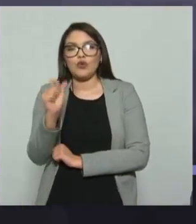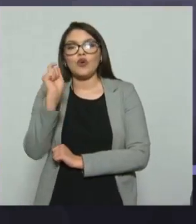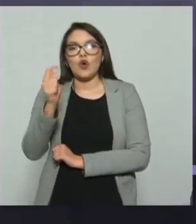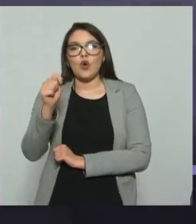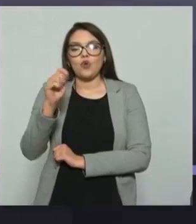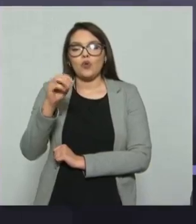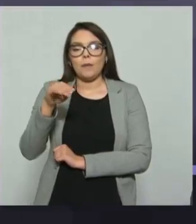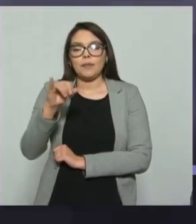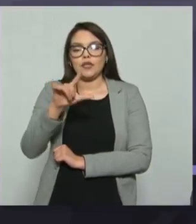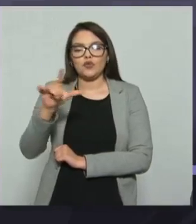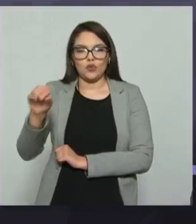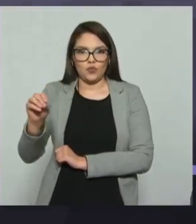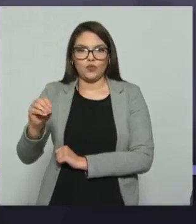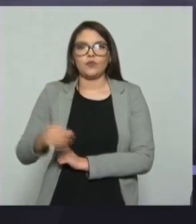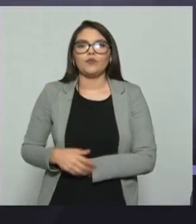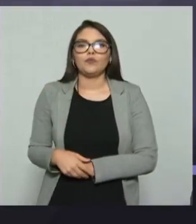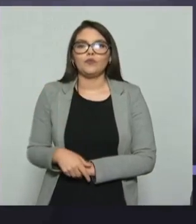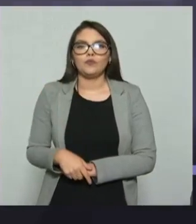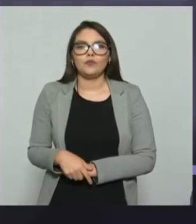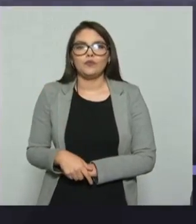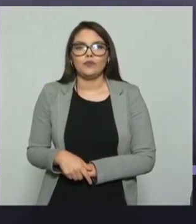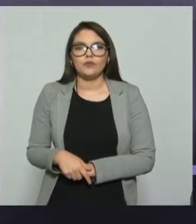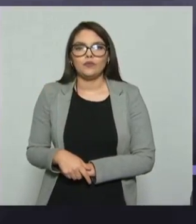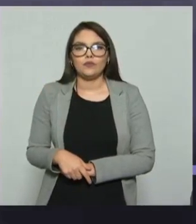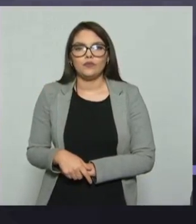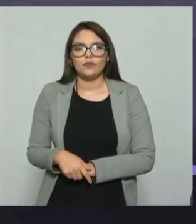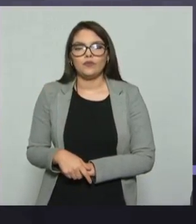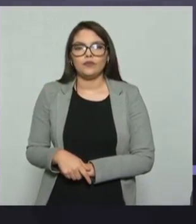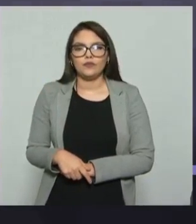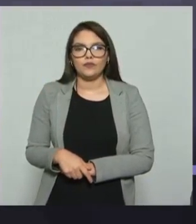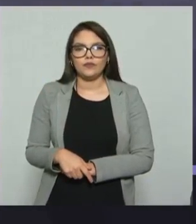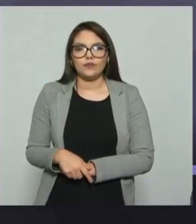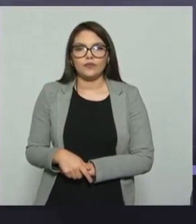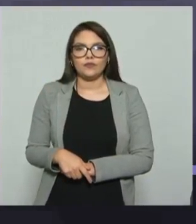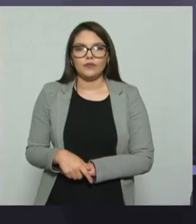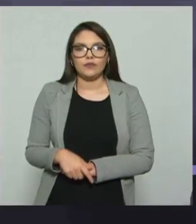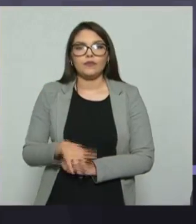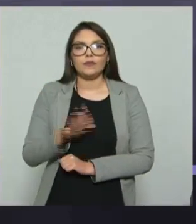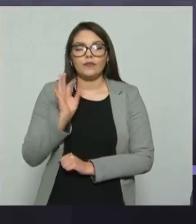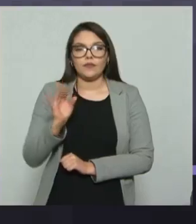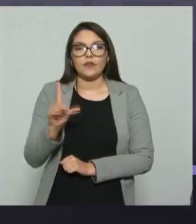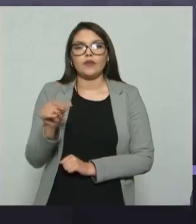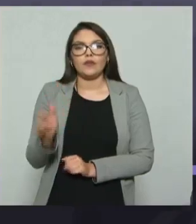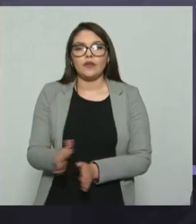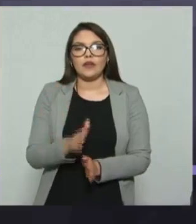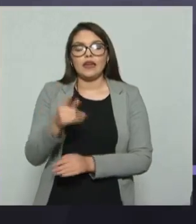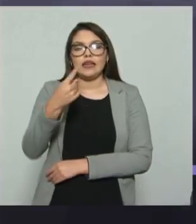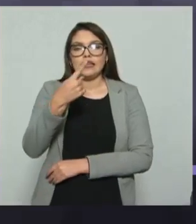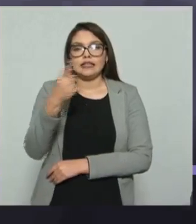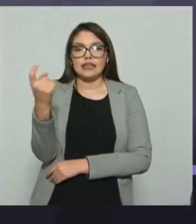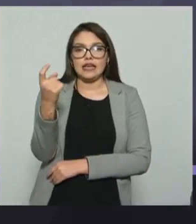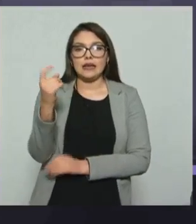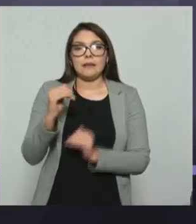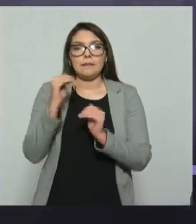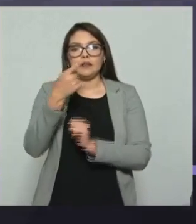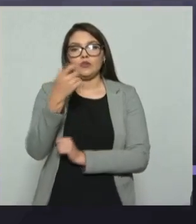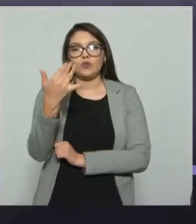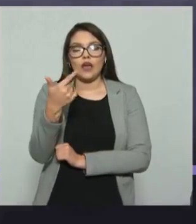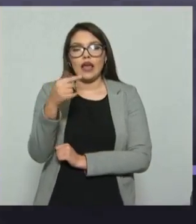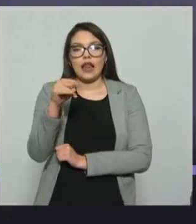tomillo. Interesante. Moringa y tomillo. Después, 100 a 150